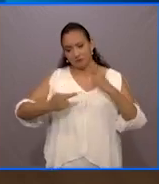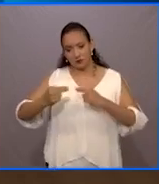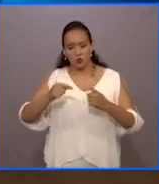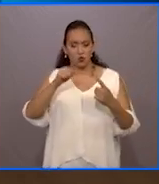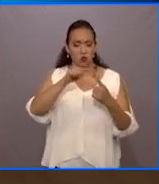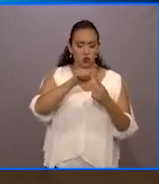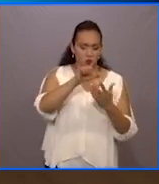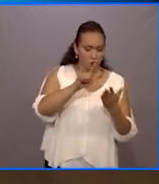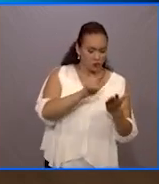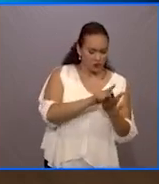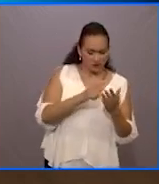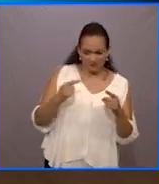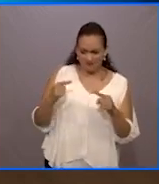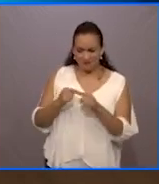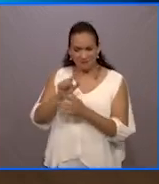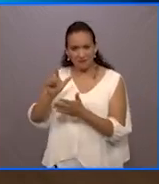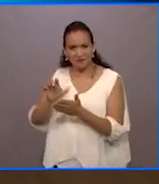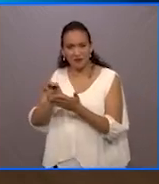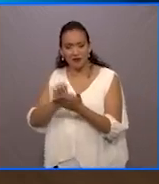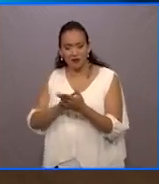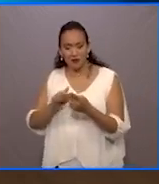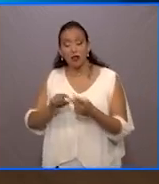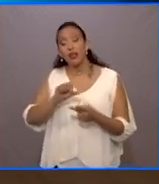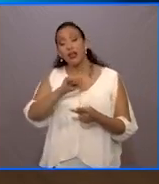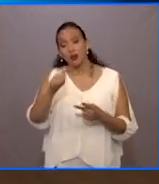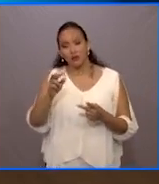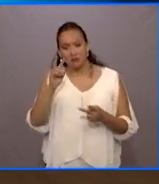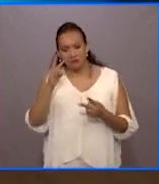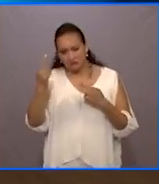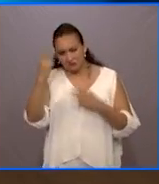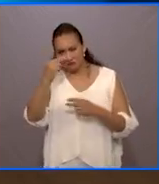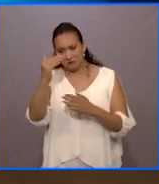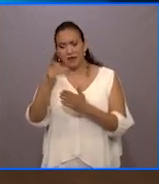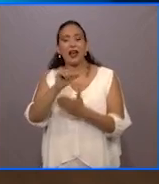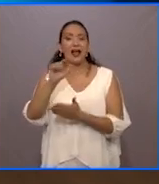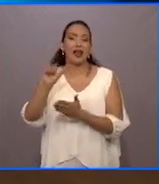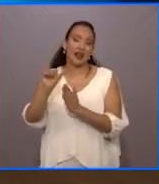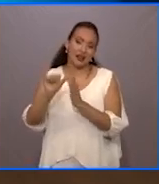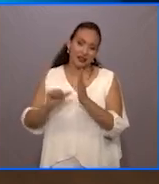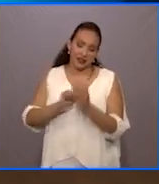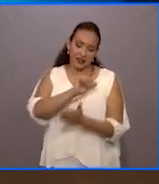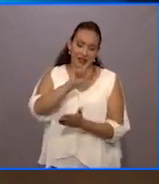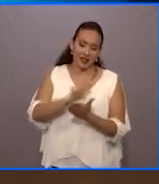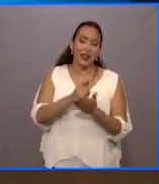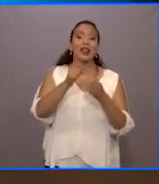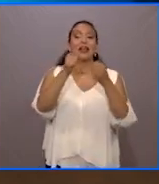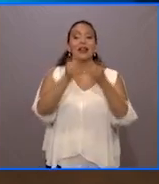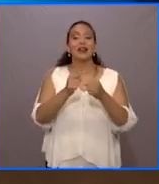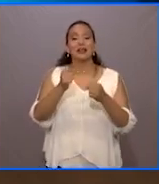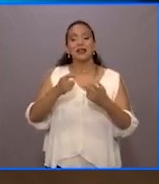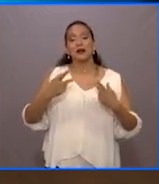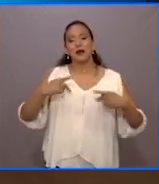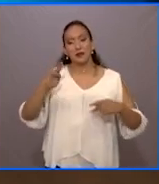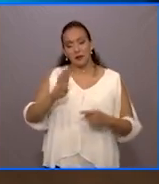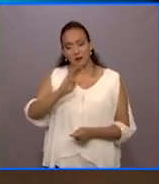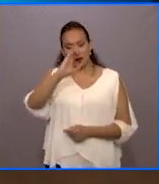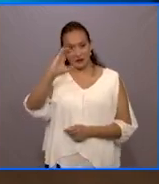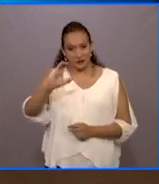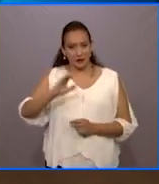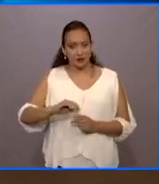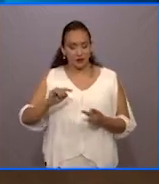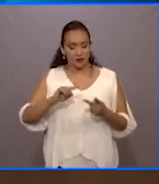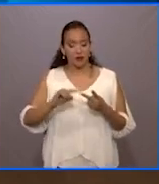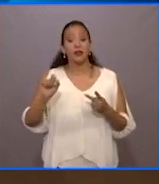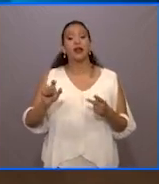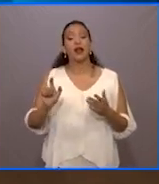una controversia y una acción de inconstitucionalidad en las que se pide invalidar artículos de la Ley de Seguridad Ciudadana de Baja California y